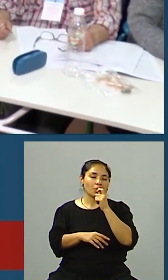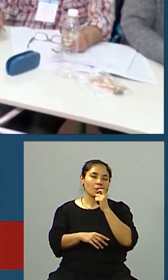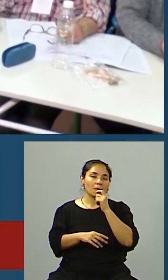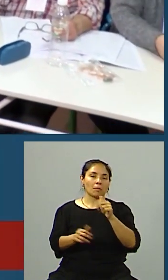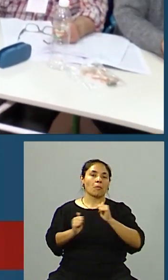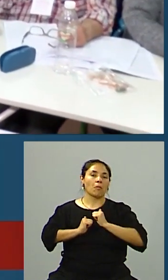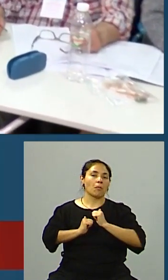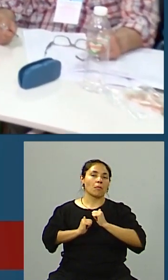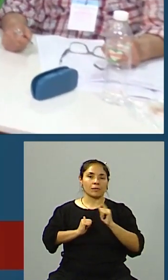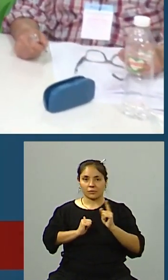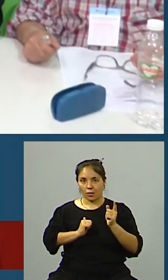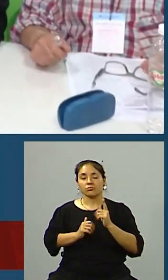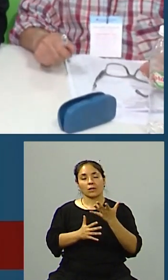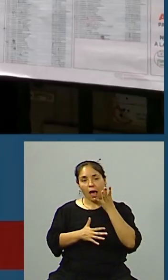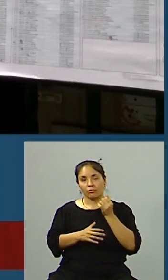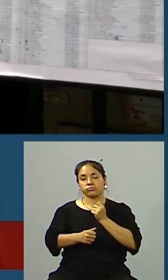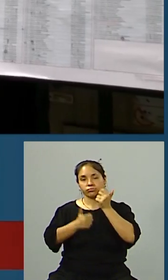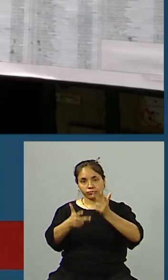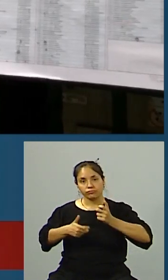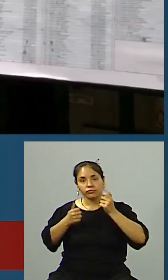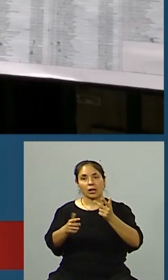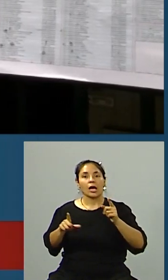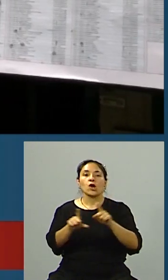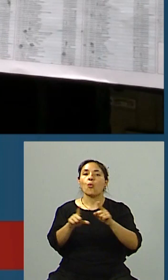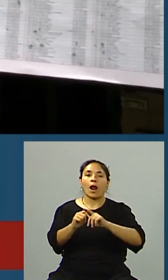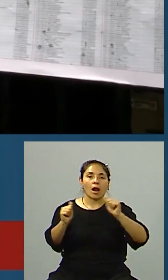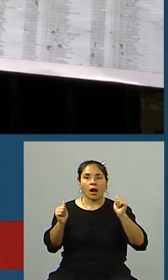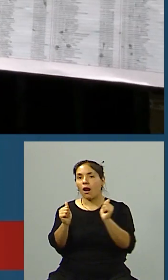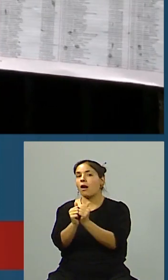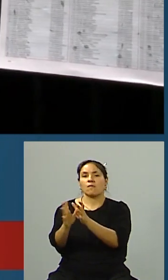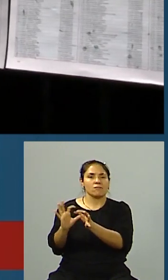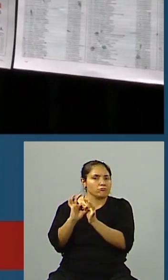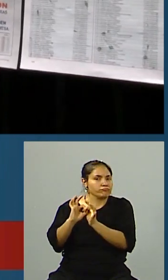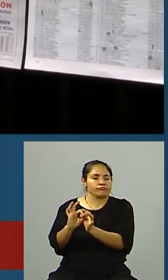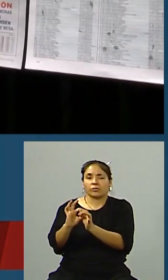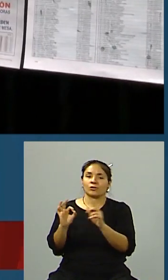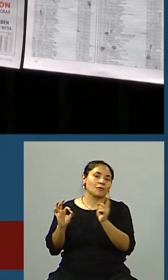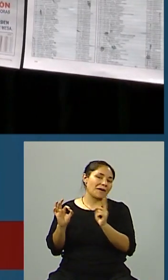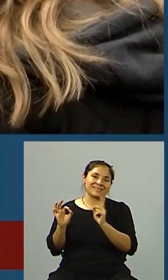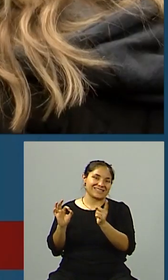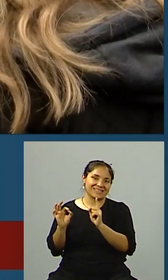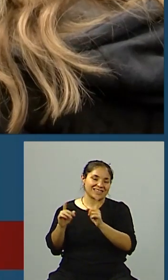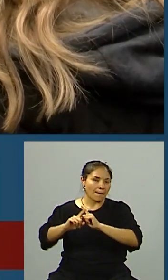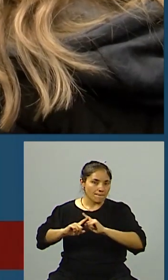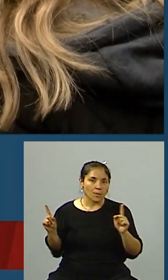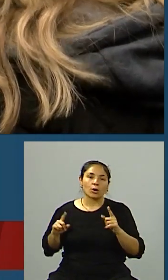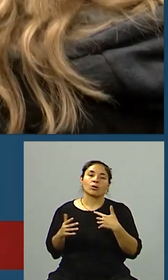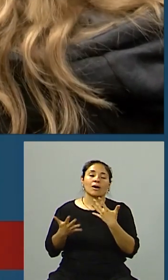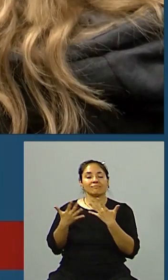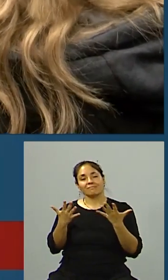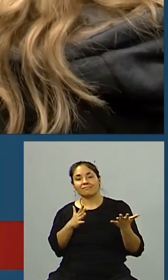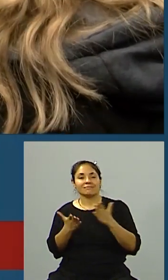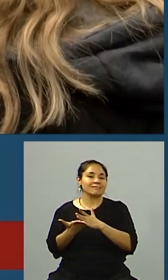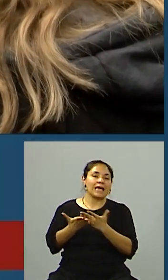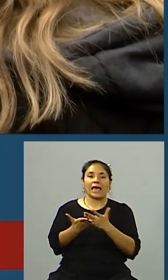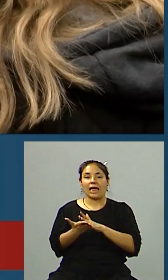detrás de un dirigente del cual con el cual no comparten espacio, pero tratar de incidir en el